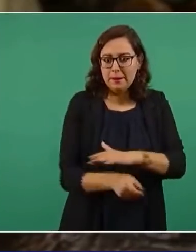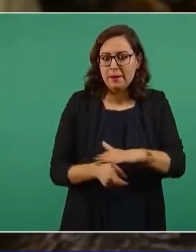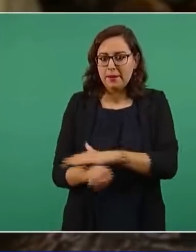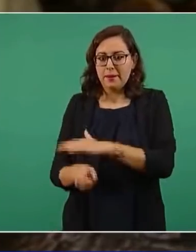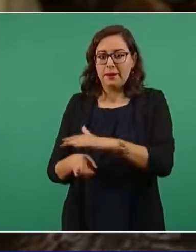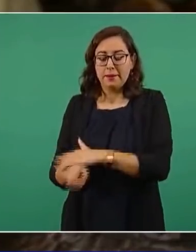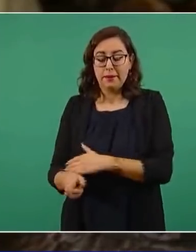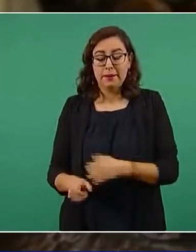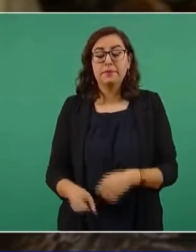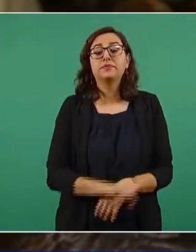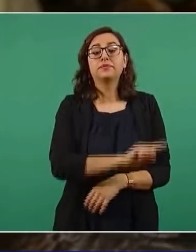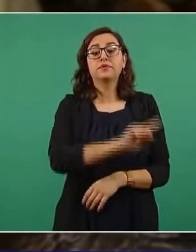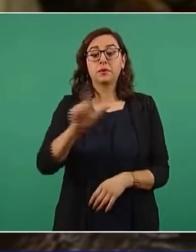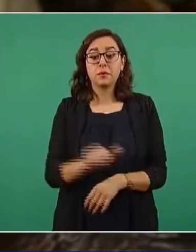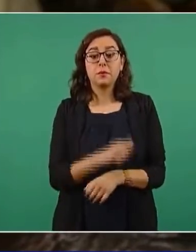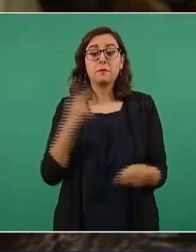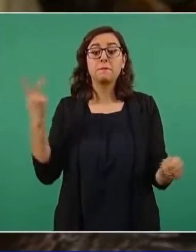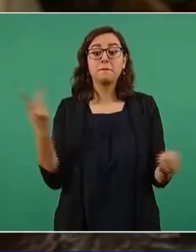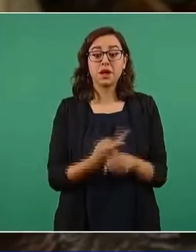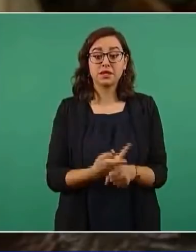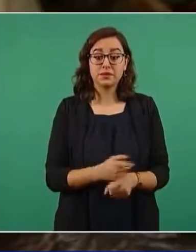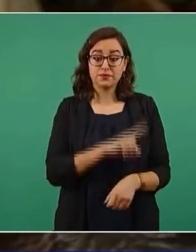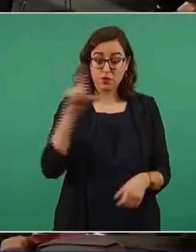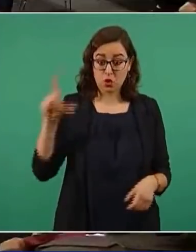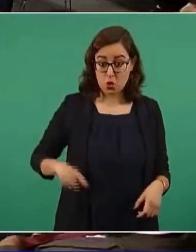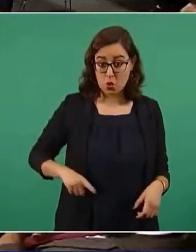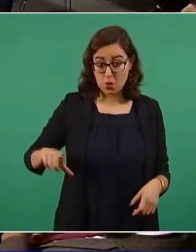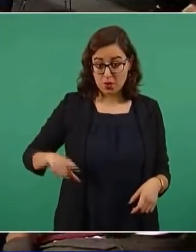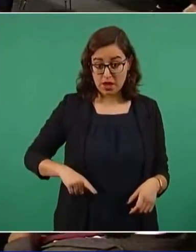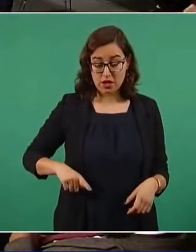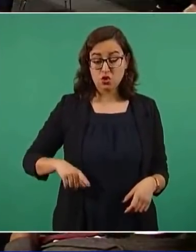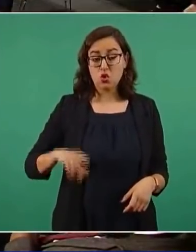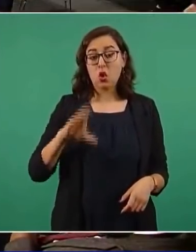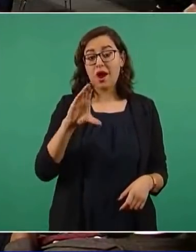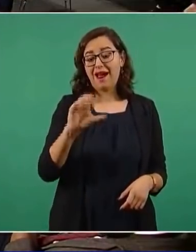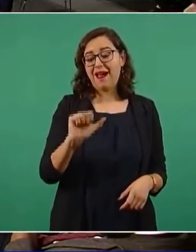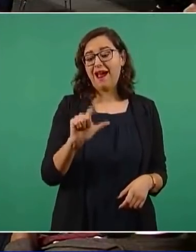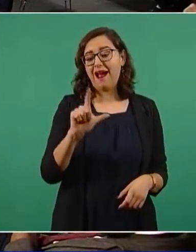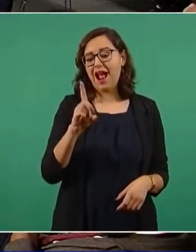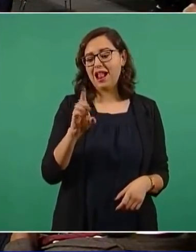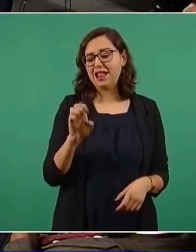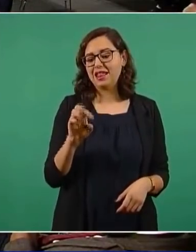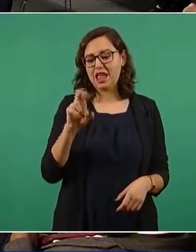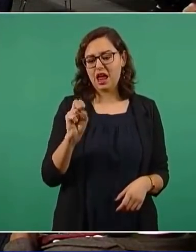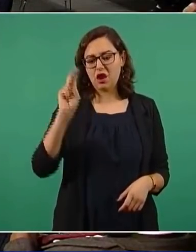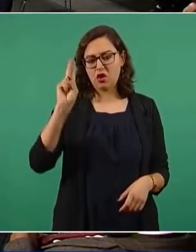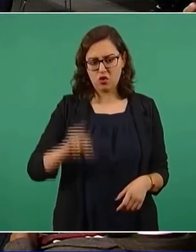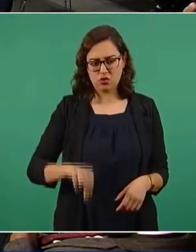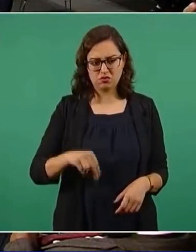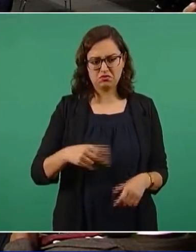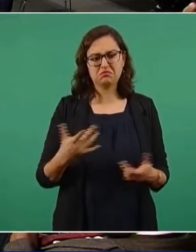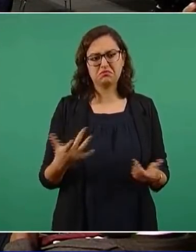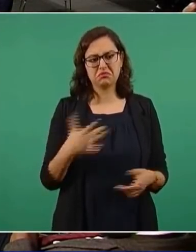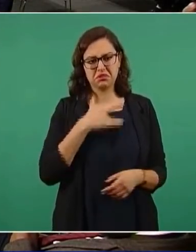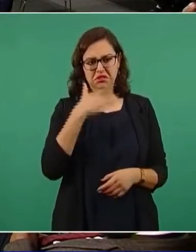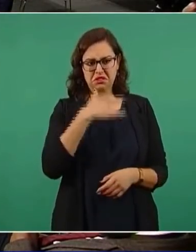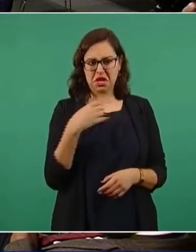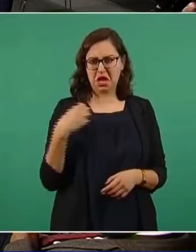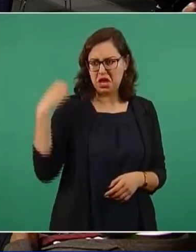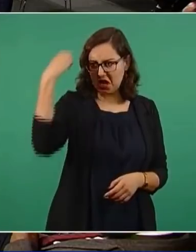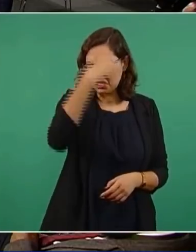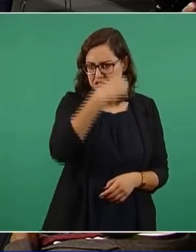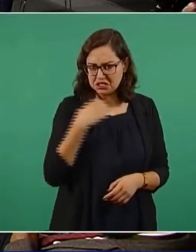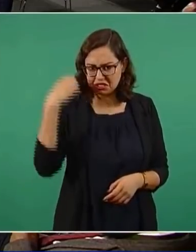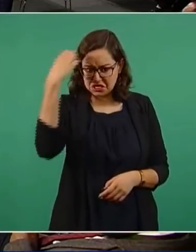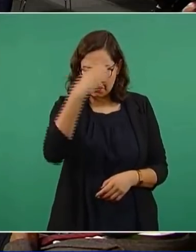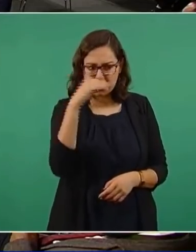de Calderón se le ocurrió privatizar esta situación. Le estoy hablando de cuestiones muy truculentas,